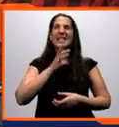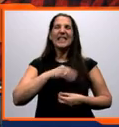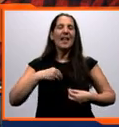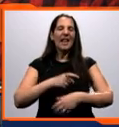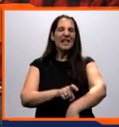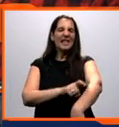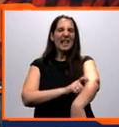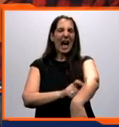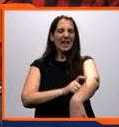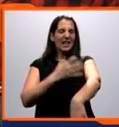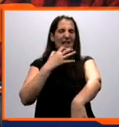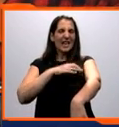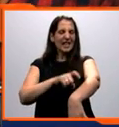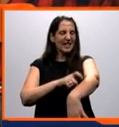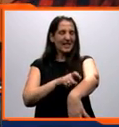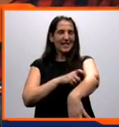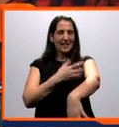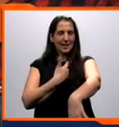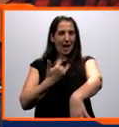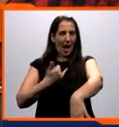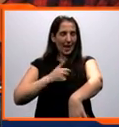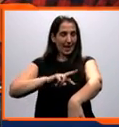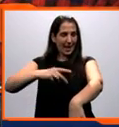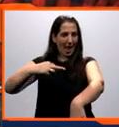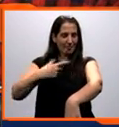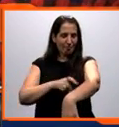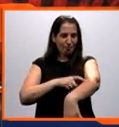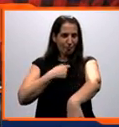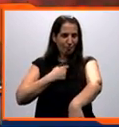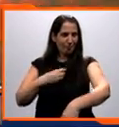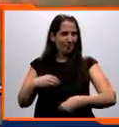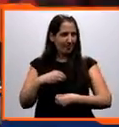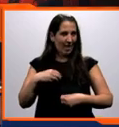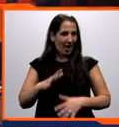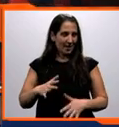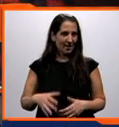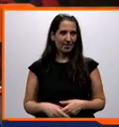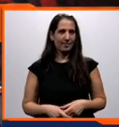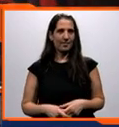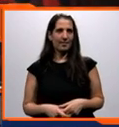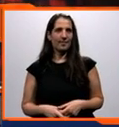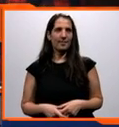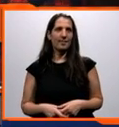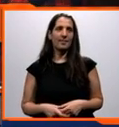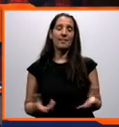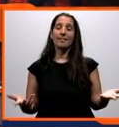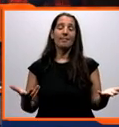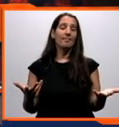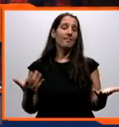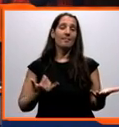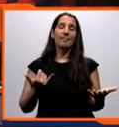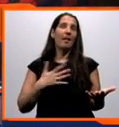llaman que manejan mal que largan en el fondo pero es un